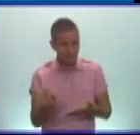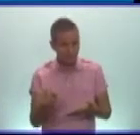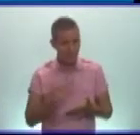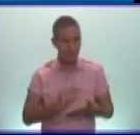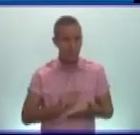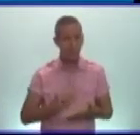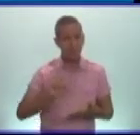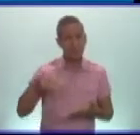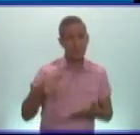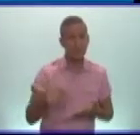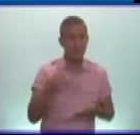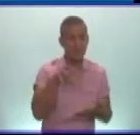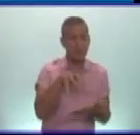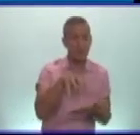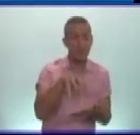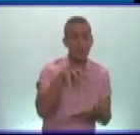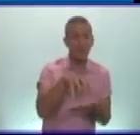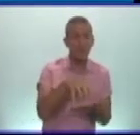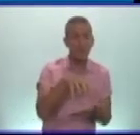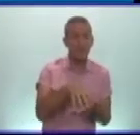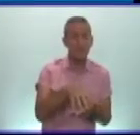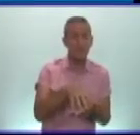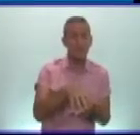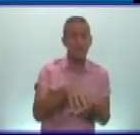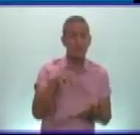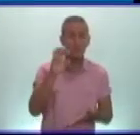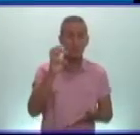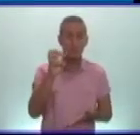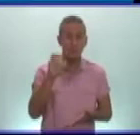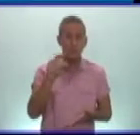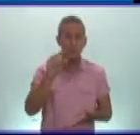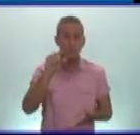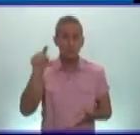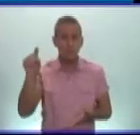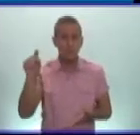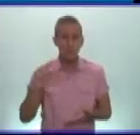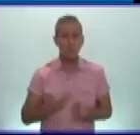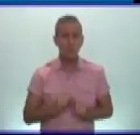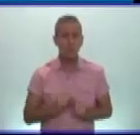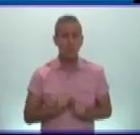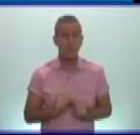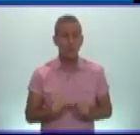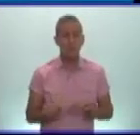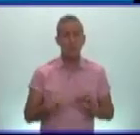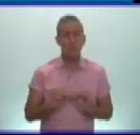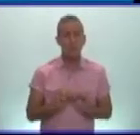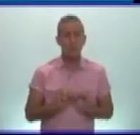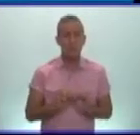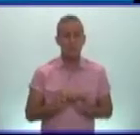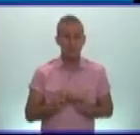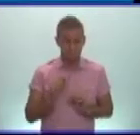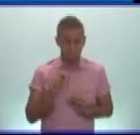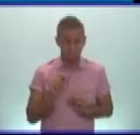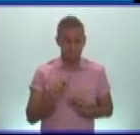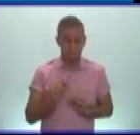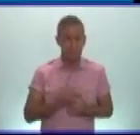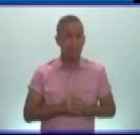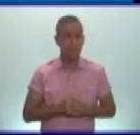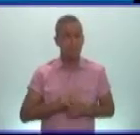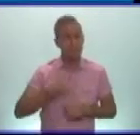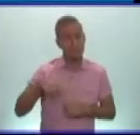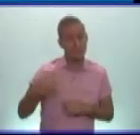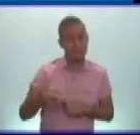fecha, agregamos el nombre completo de la persona a la cual le enviamos la carta y el cargo. Y después,